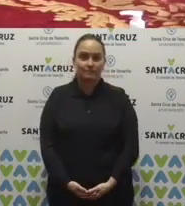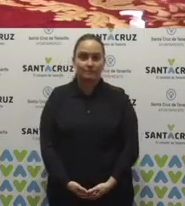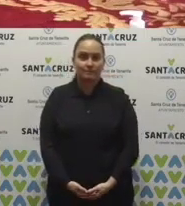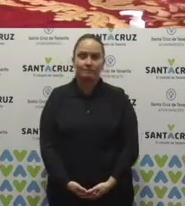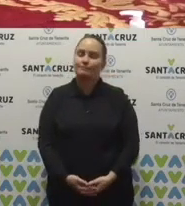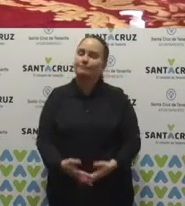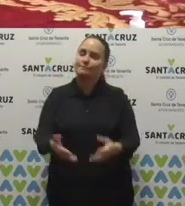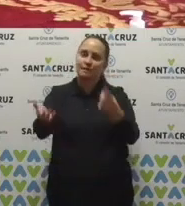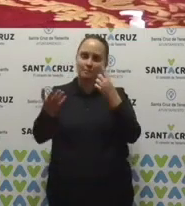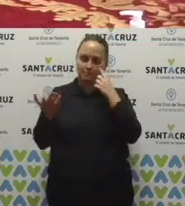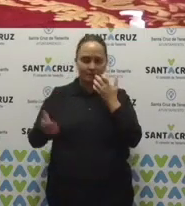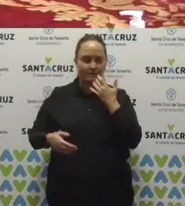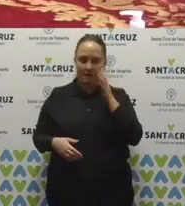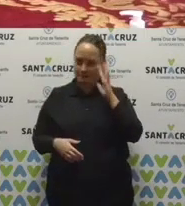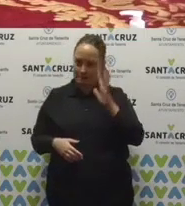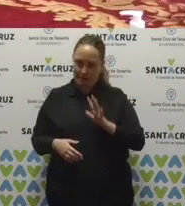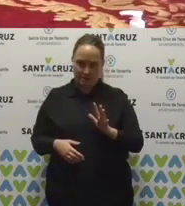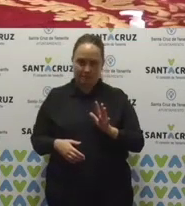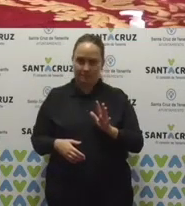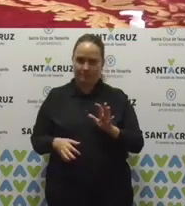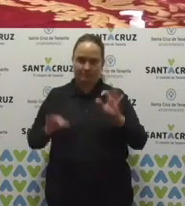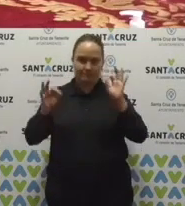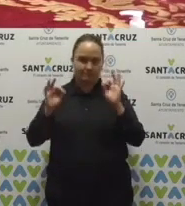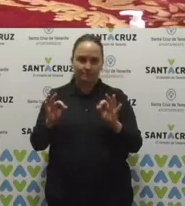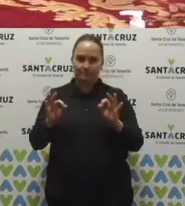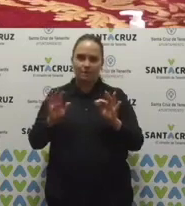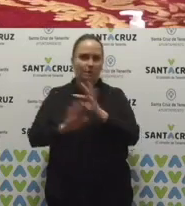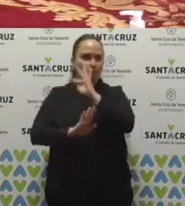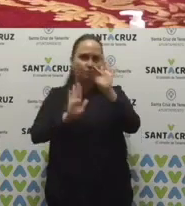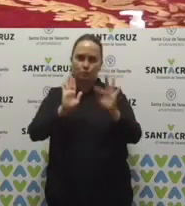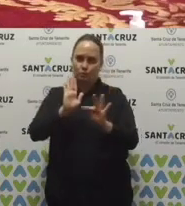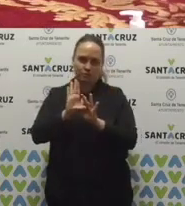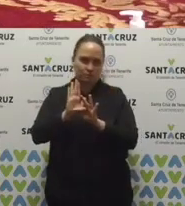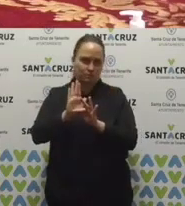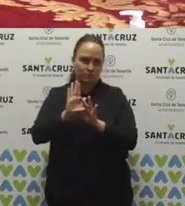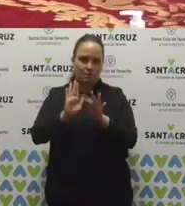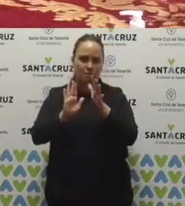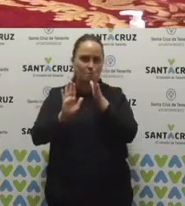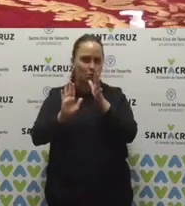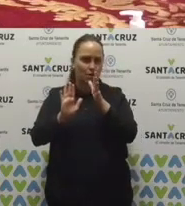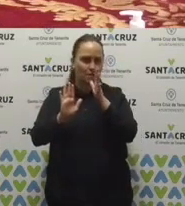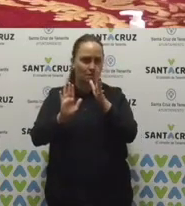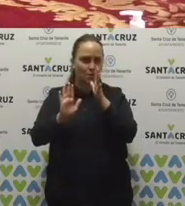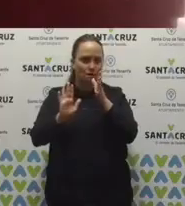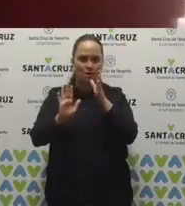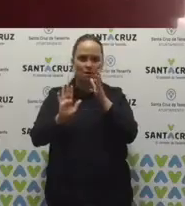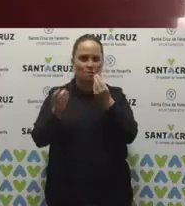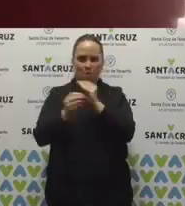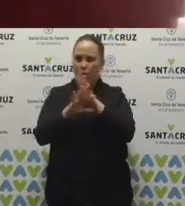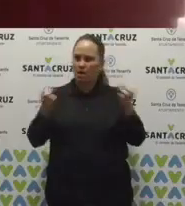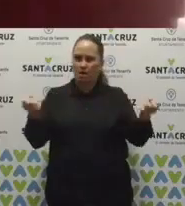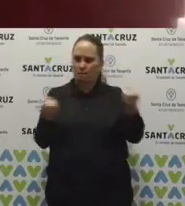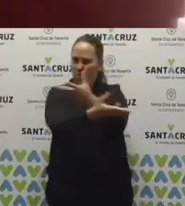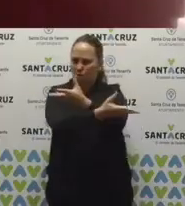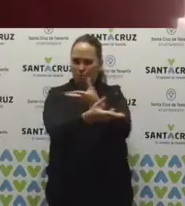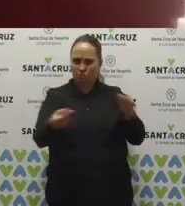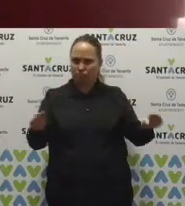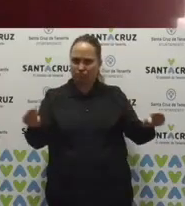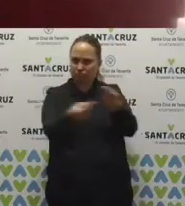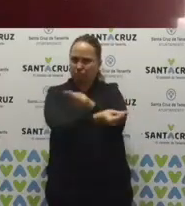si les parece aquí si voy a pasar al siguiente porque ha pasado que se intercambien la información porque no